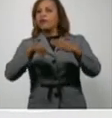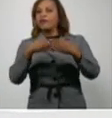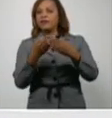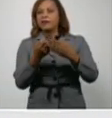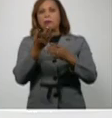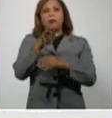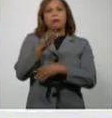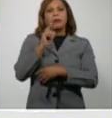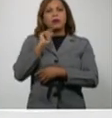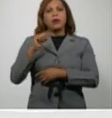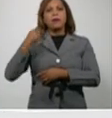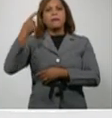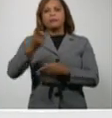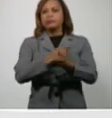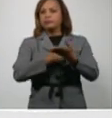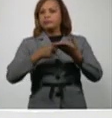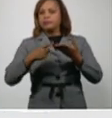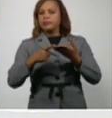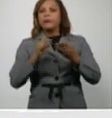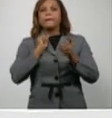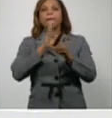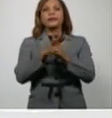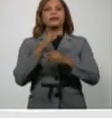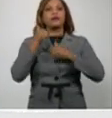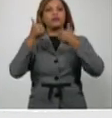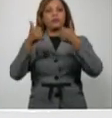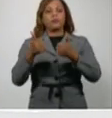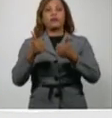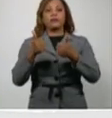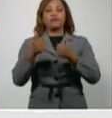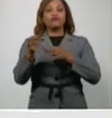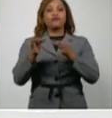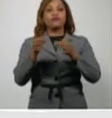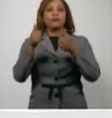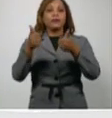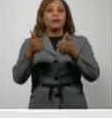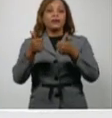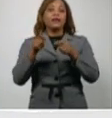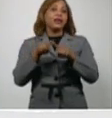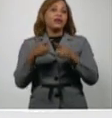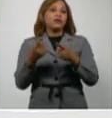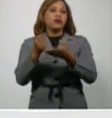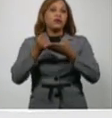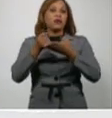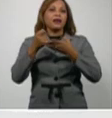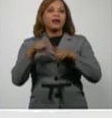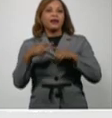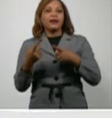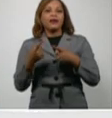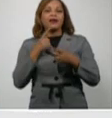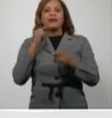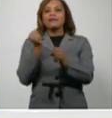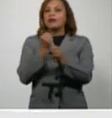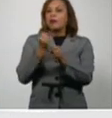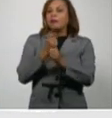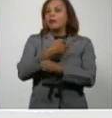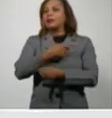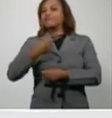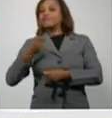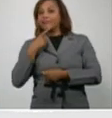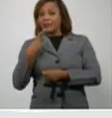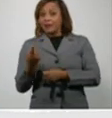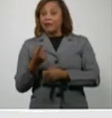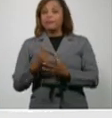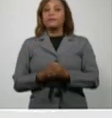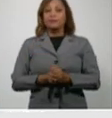semana debe comenzar a funcionar, lo cual le da una autonomía, como decía Noel, al territorio, ya que